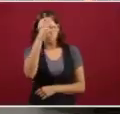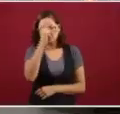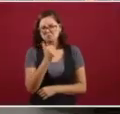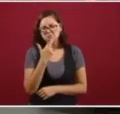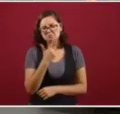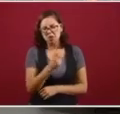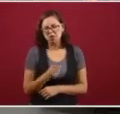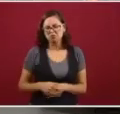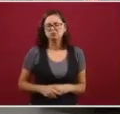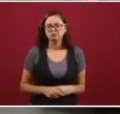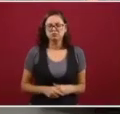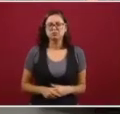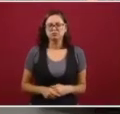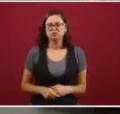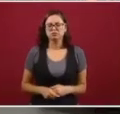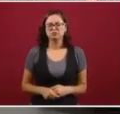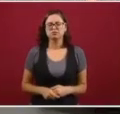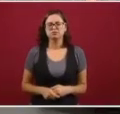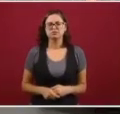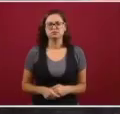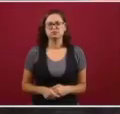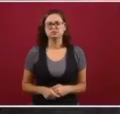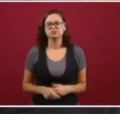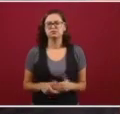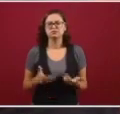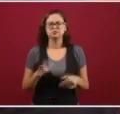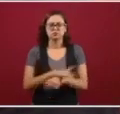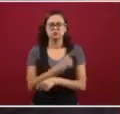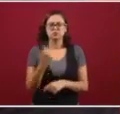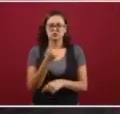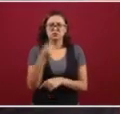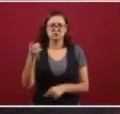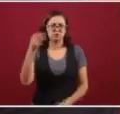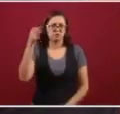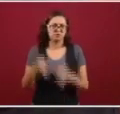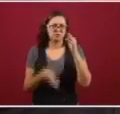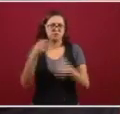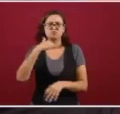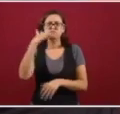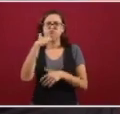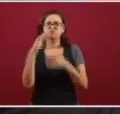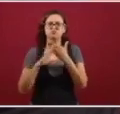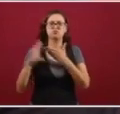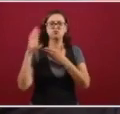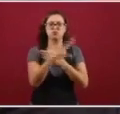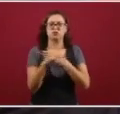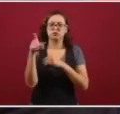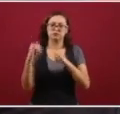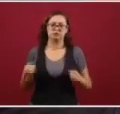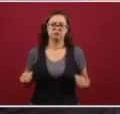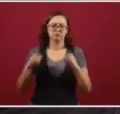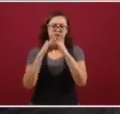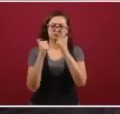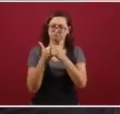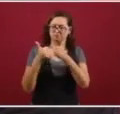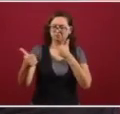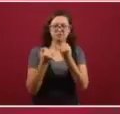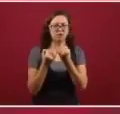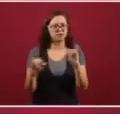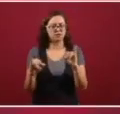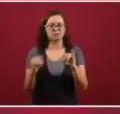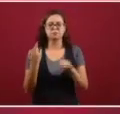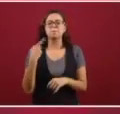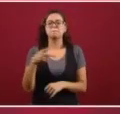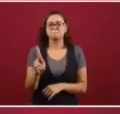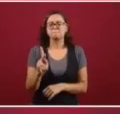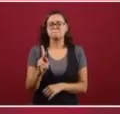es una institución autónoma, ¿sí? Independiente,